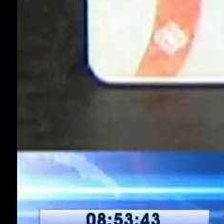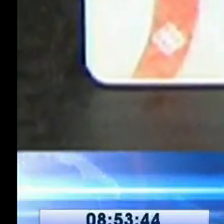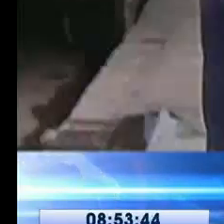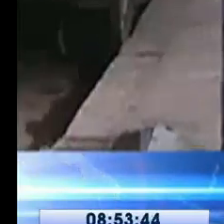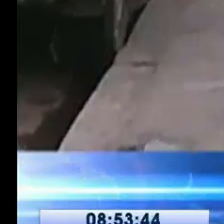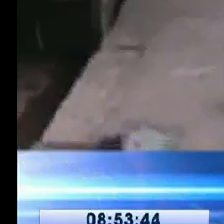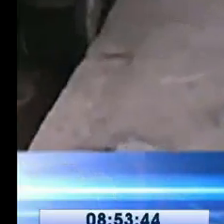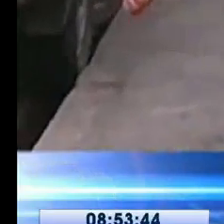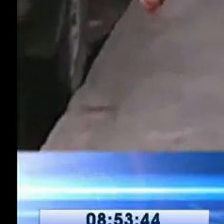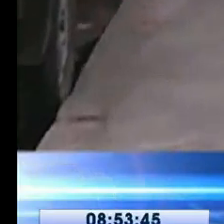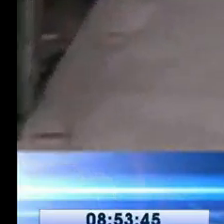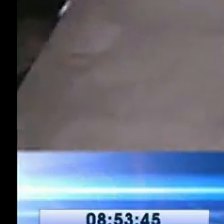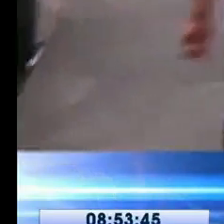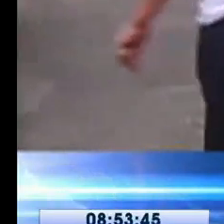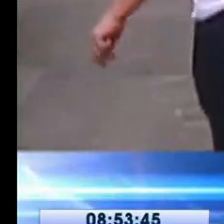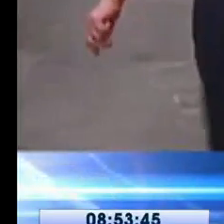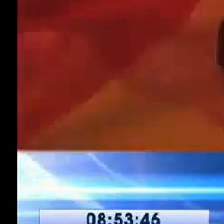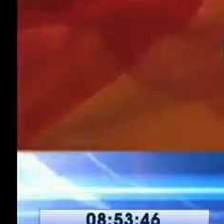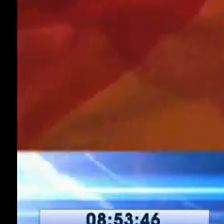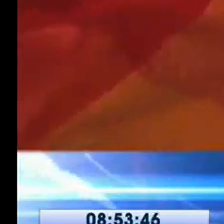sobrino.